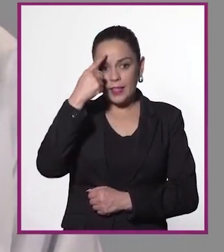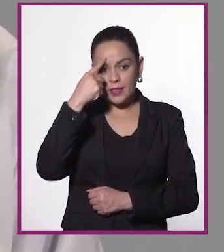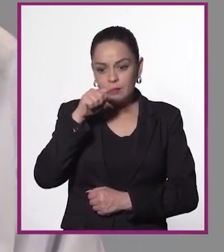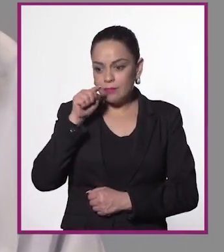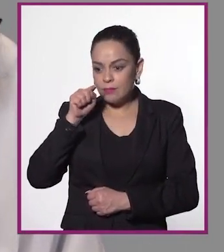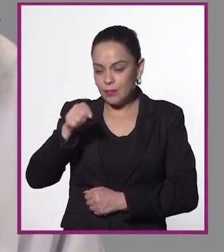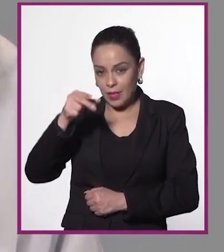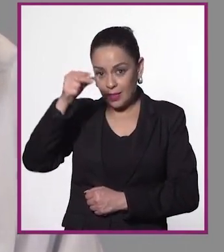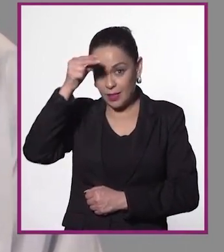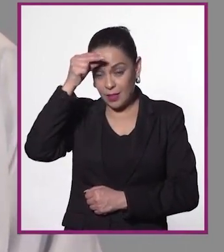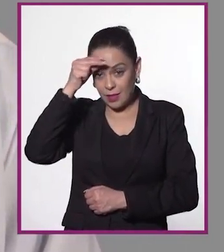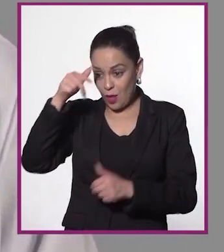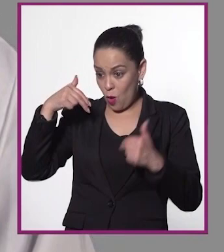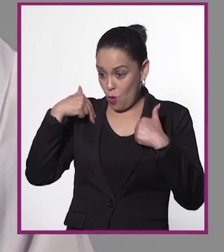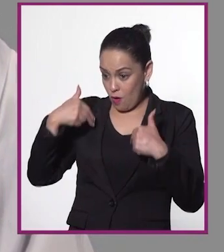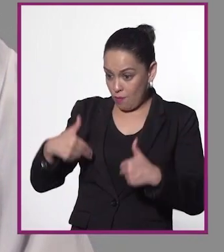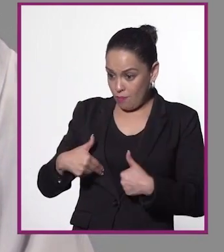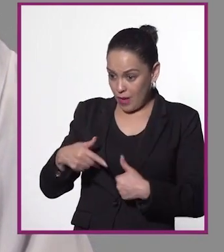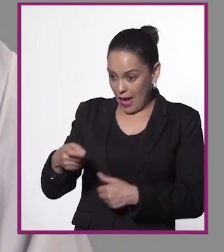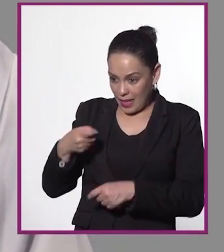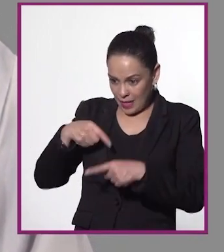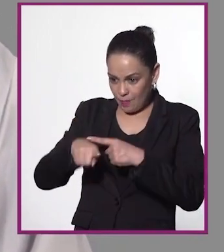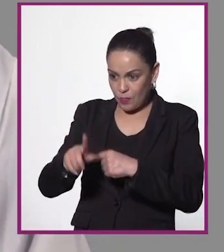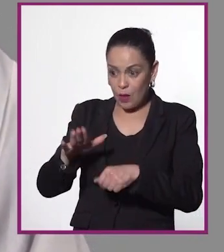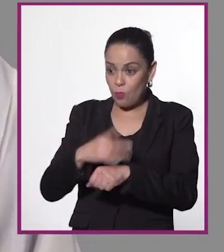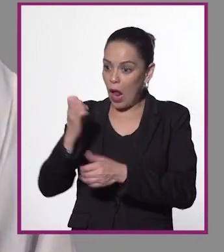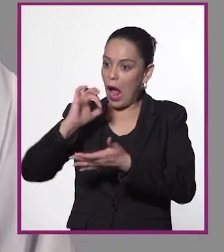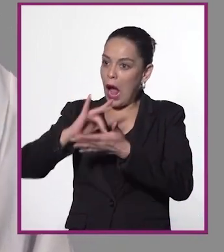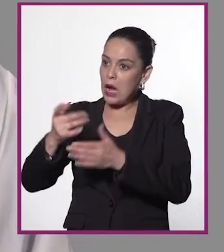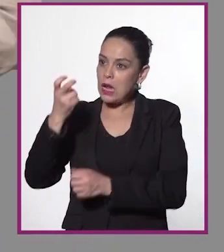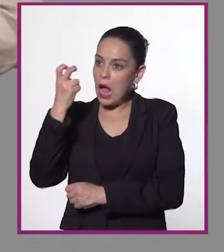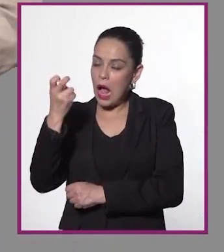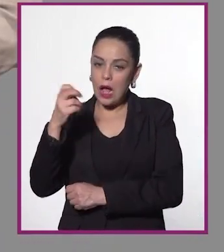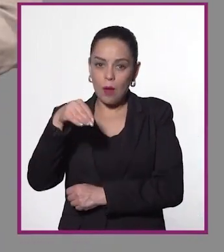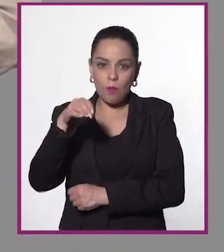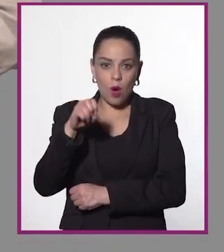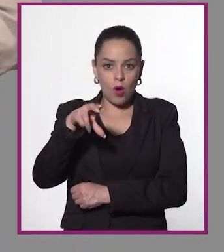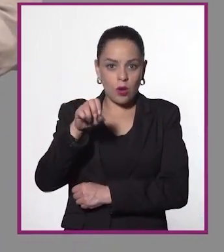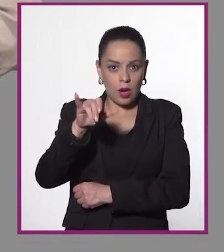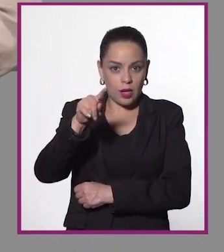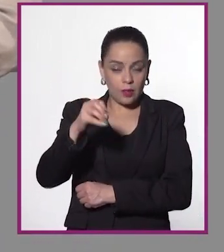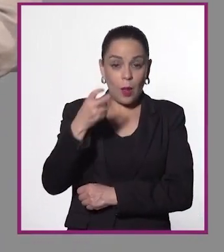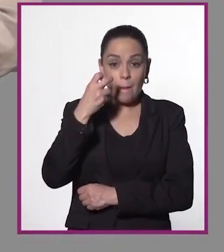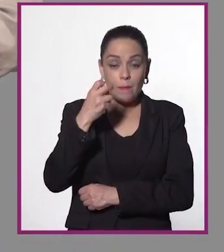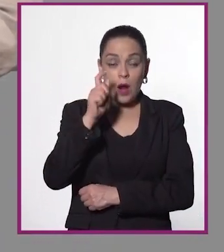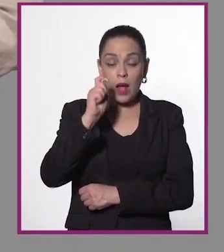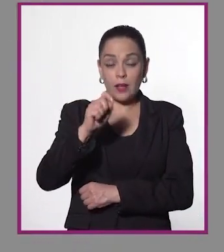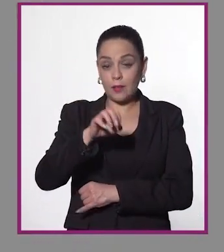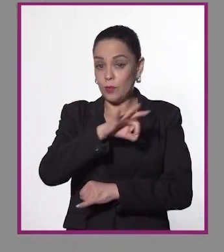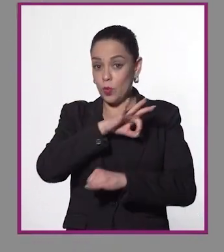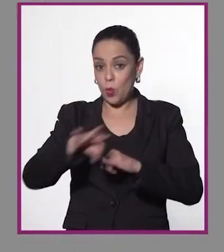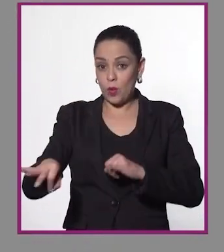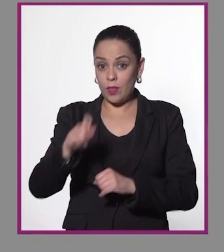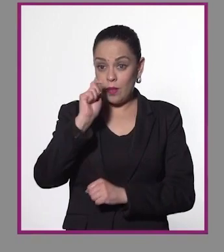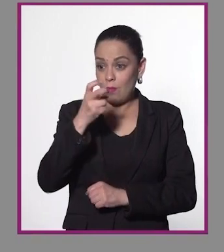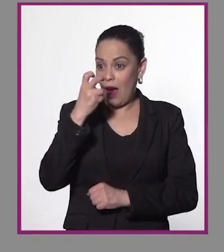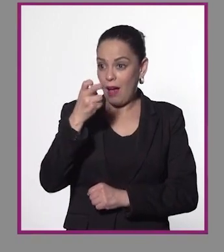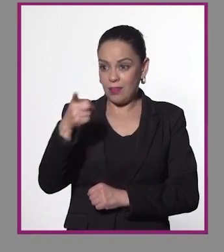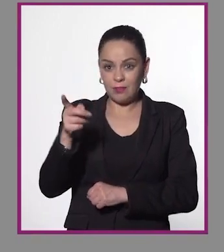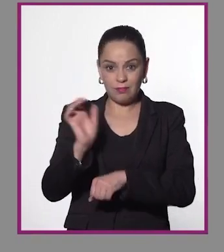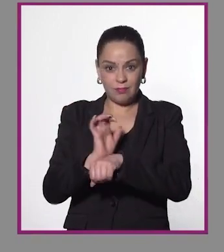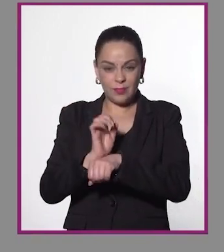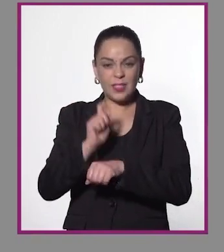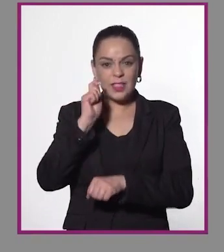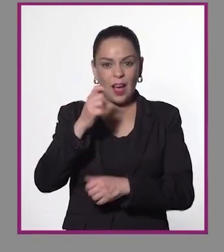de inteligencia humana gracias a ese monolito. Por eso, en la última secuencia de esta escena, donde el simio lanza